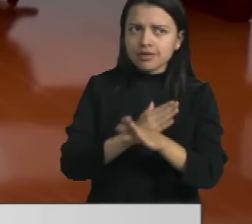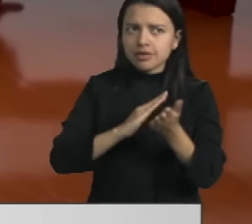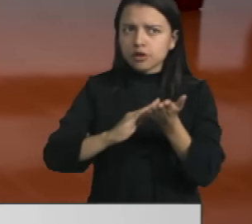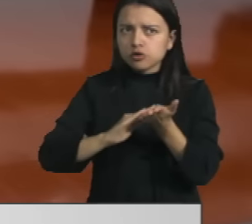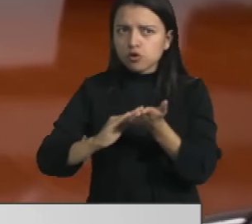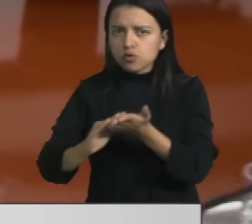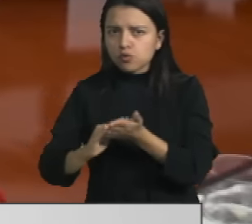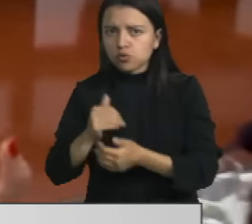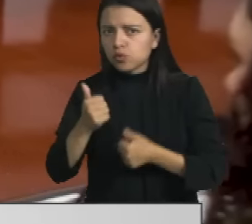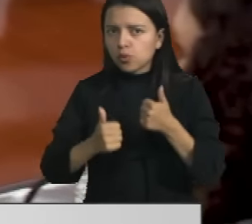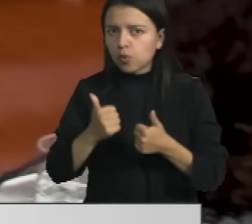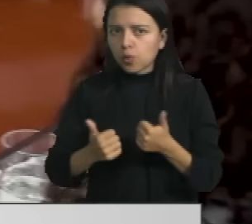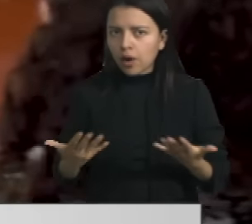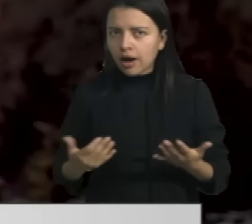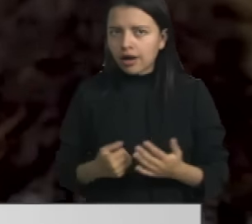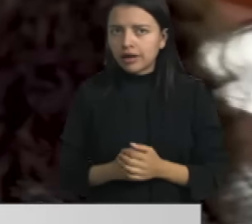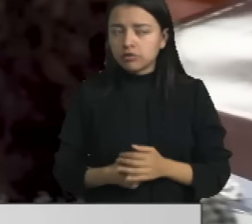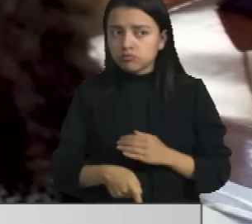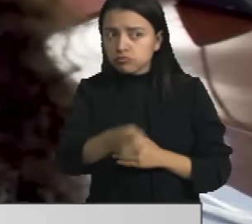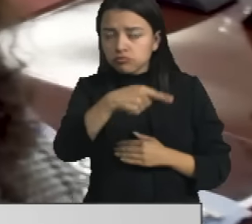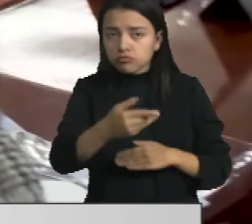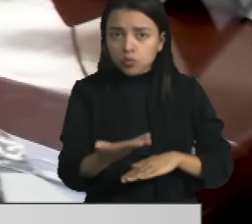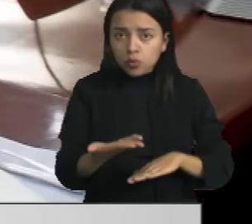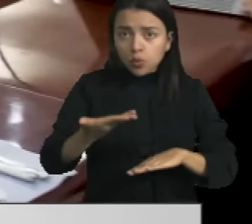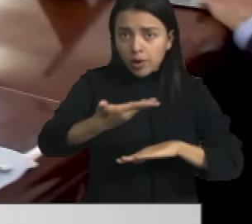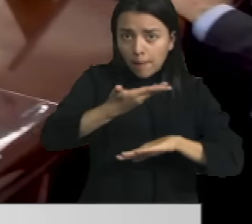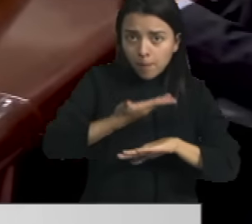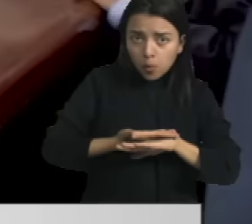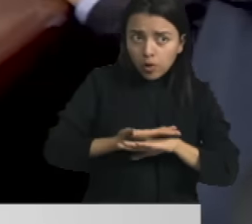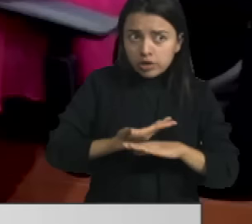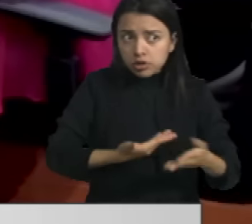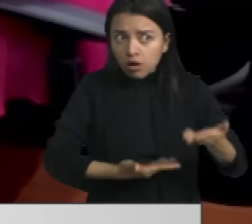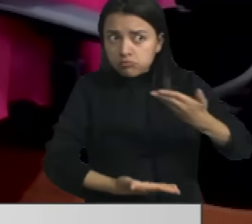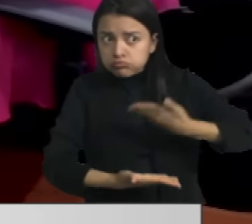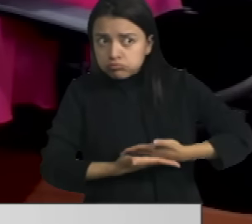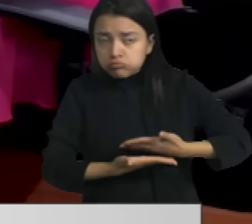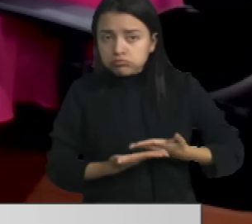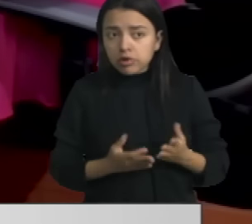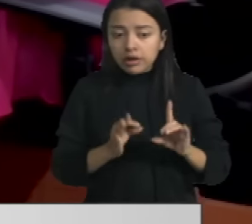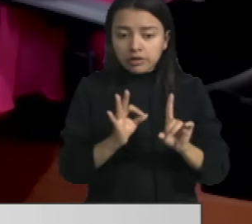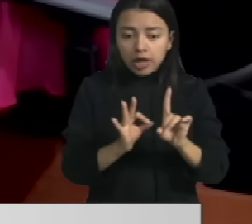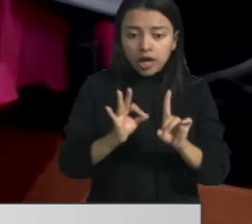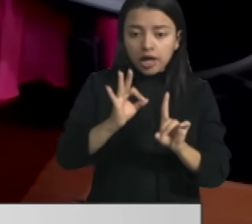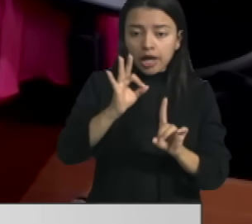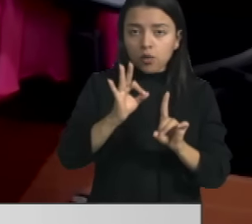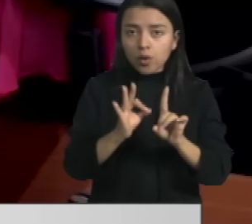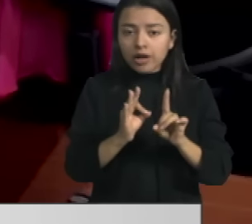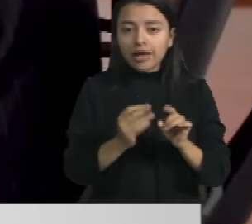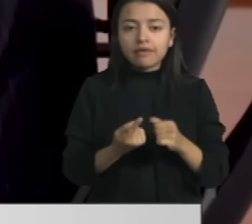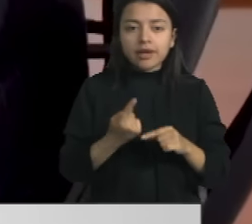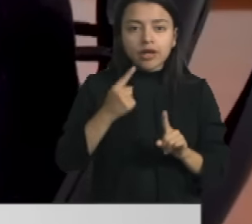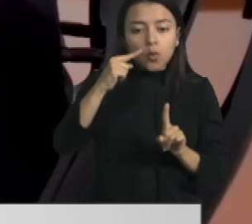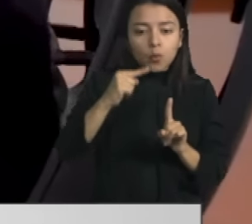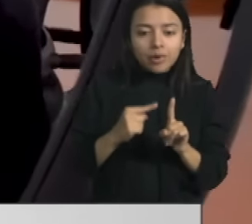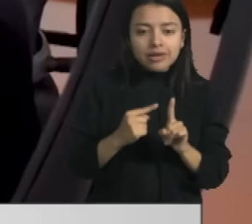resolución. ¿Tienen alguna propuesta en esa materia o no de gradualidad